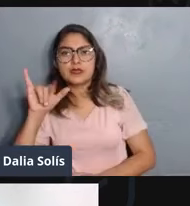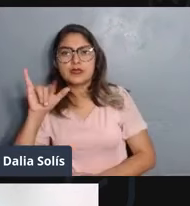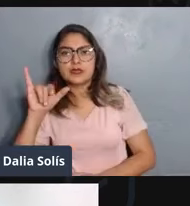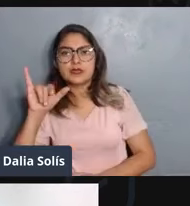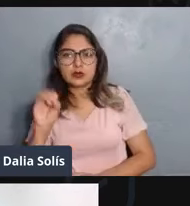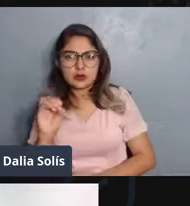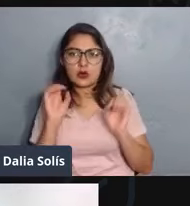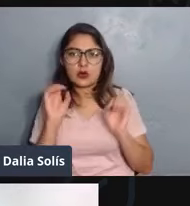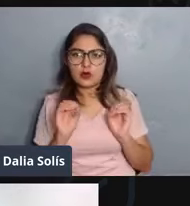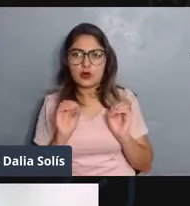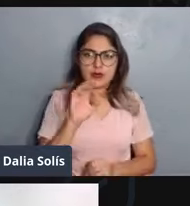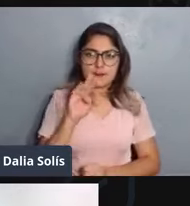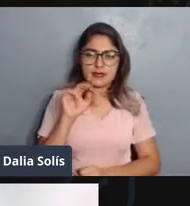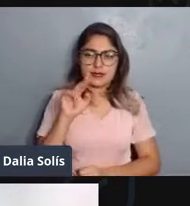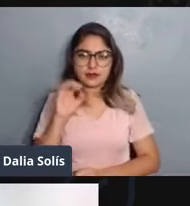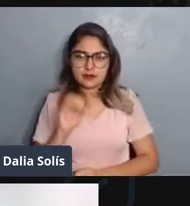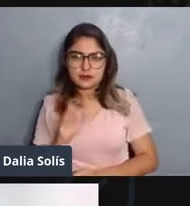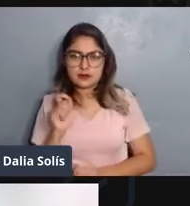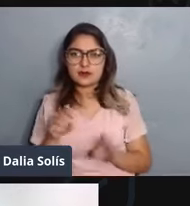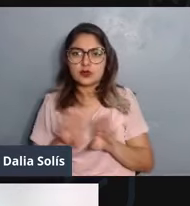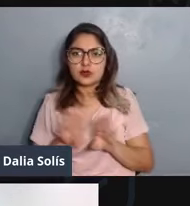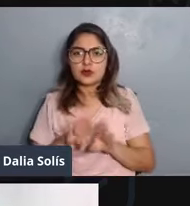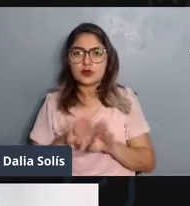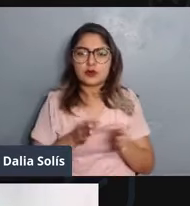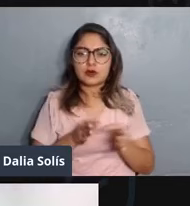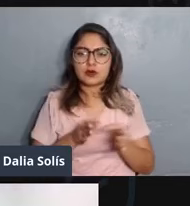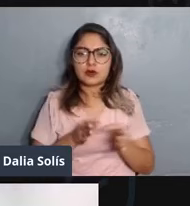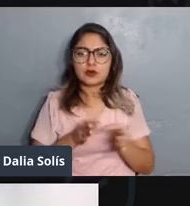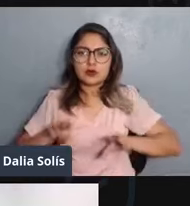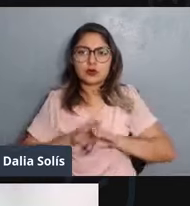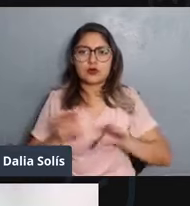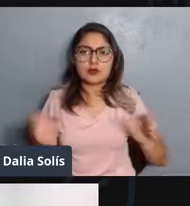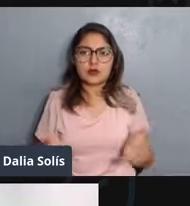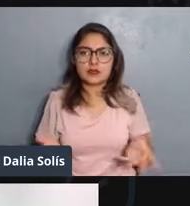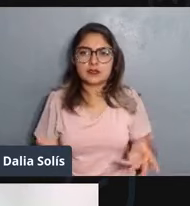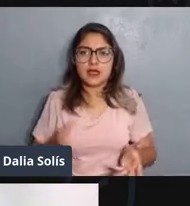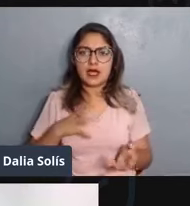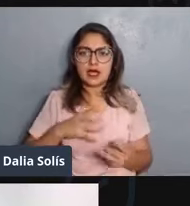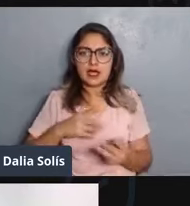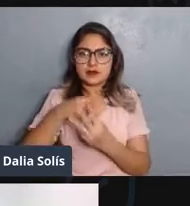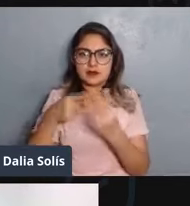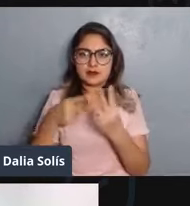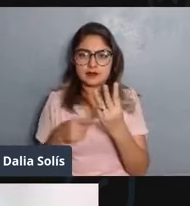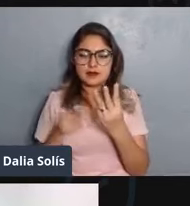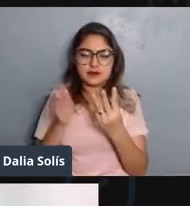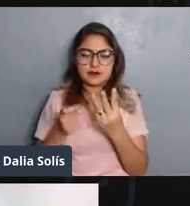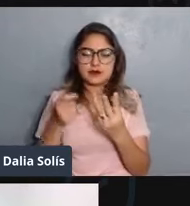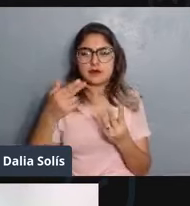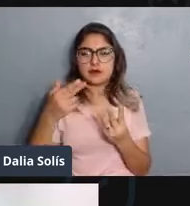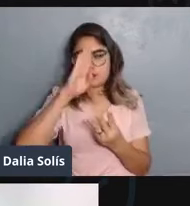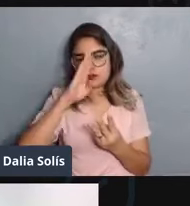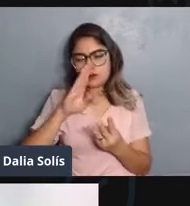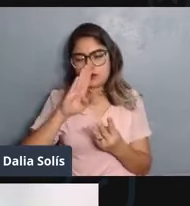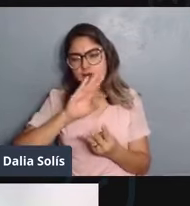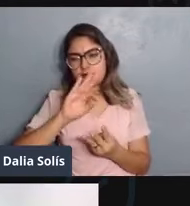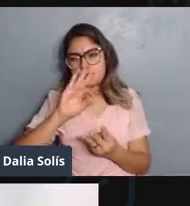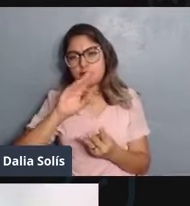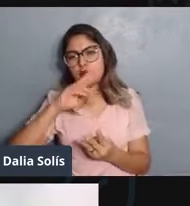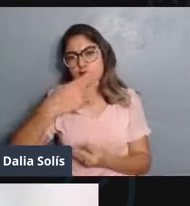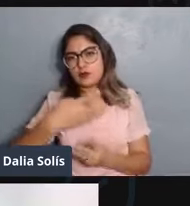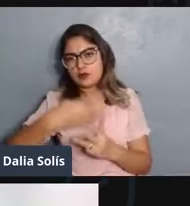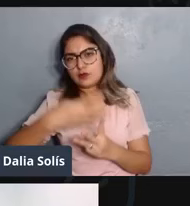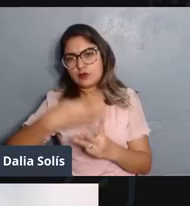homosexualidad, bisexualidad y heterosexualidad, que no es lo mismo, que en otro tema si quieren lo podemos ver, la diversidad sexual, ¿no? Está